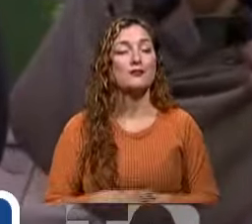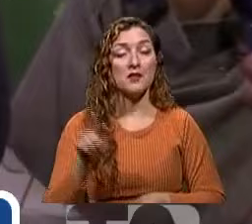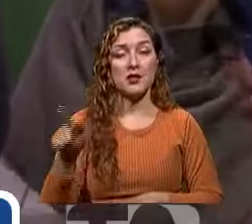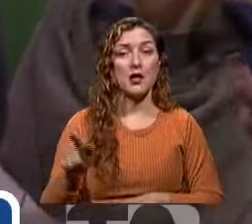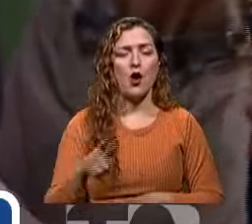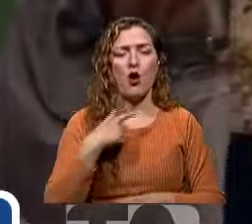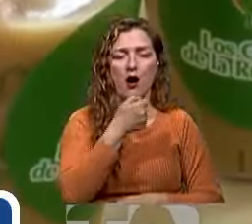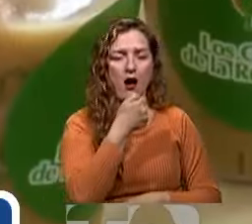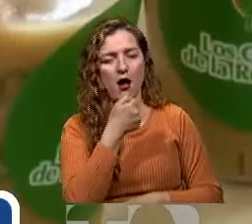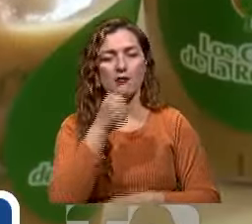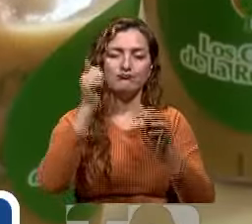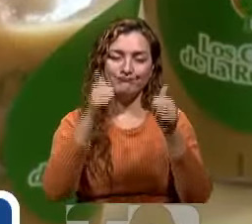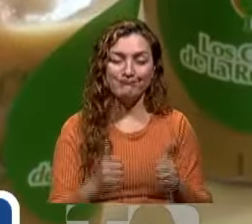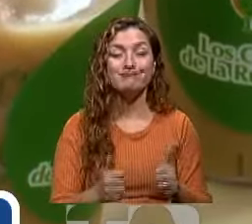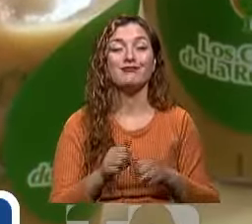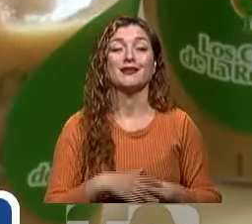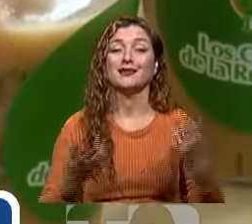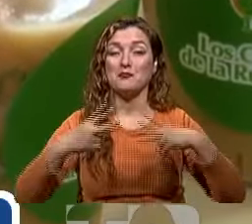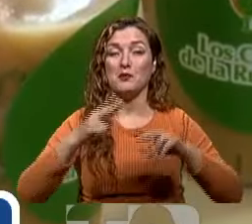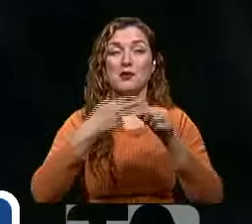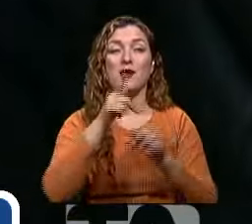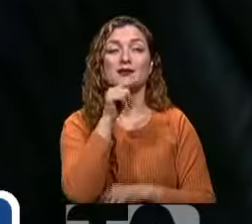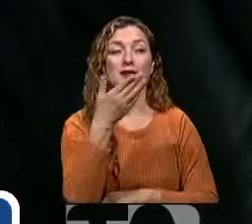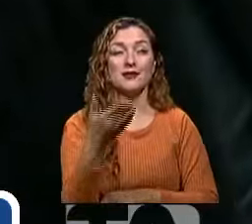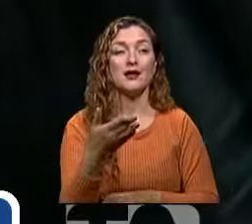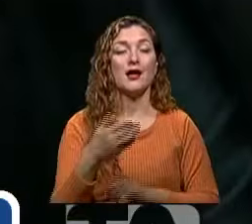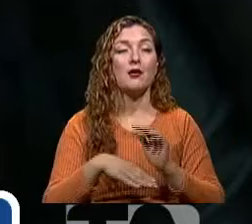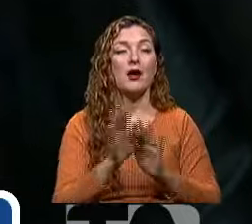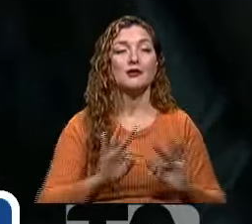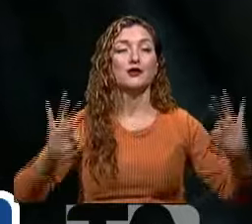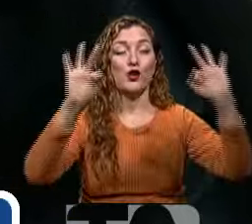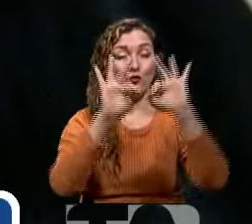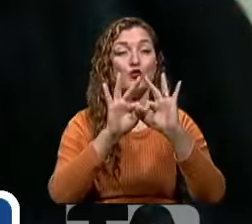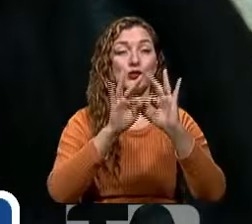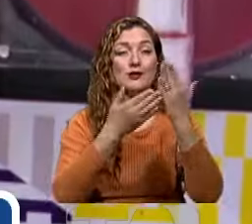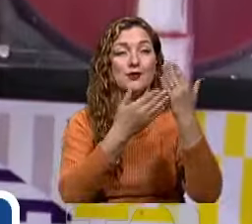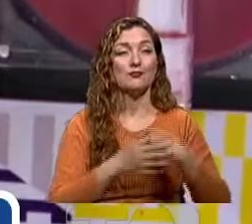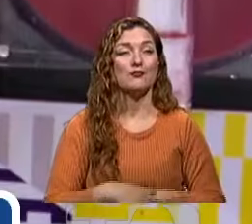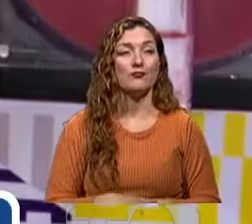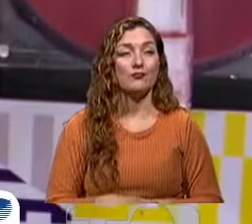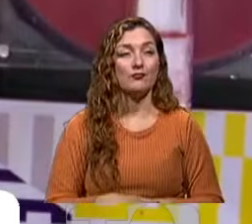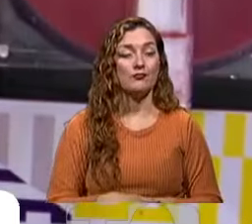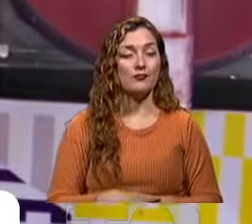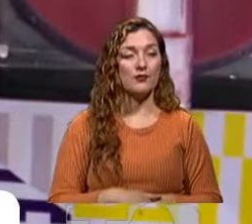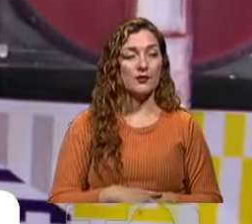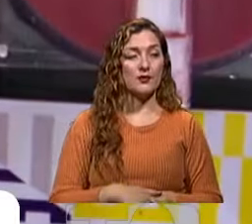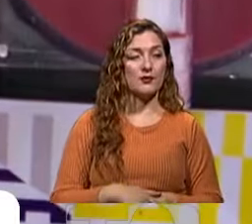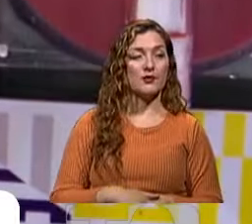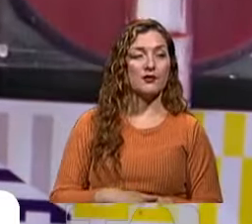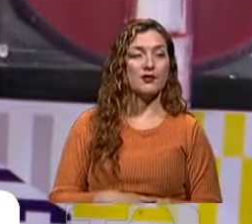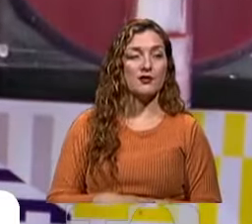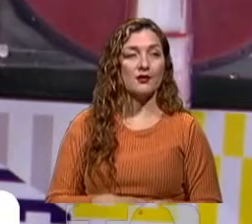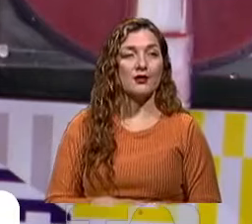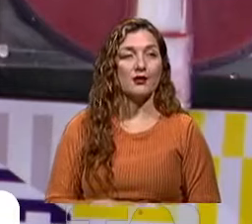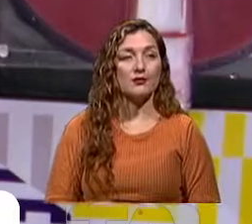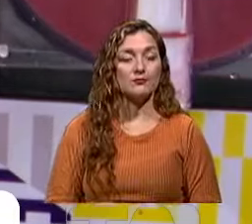shows artísticos. Los establecimientos participantes recalcan la importancia del evento. Es un gran paso para